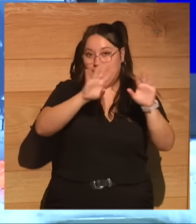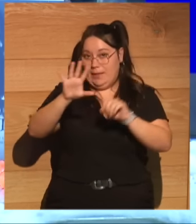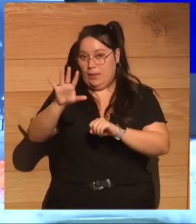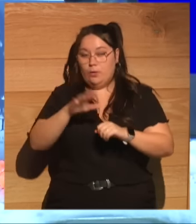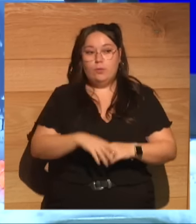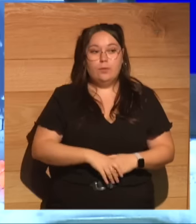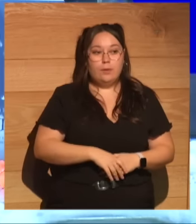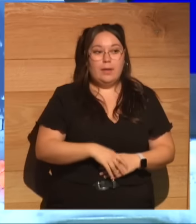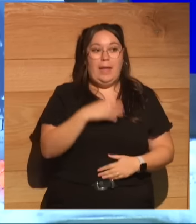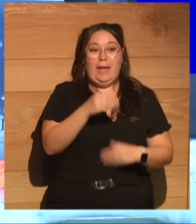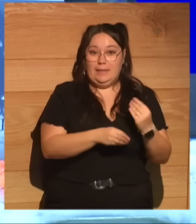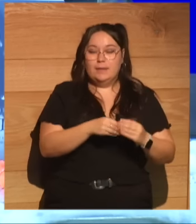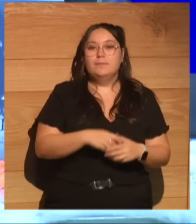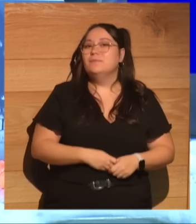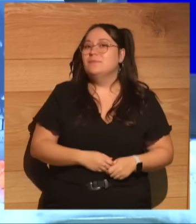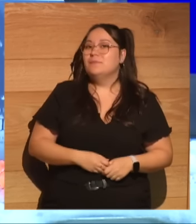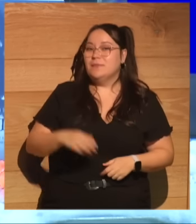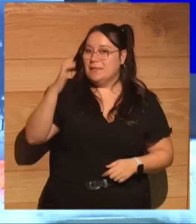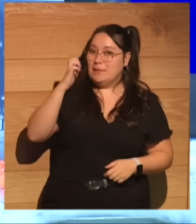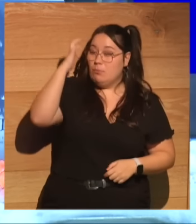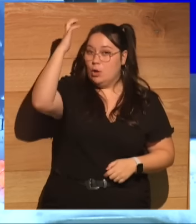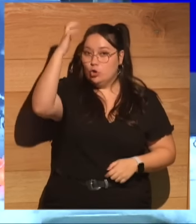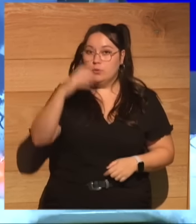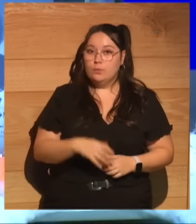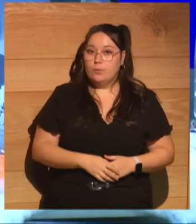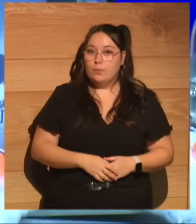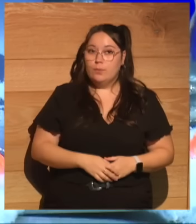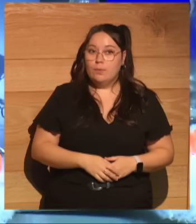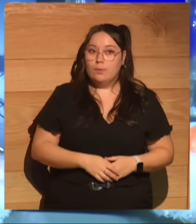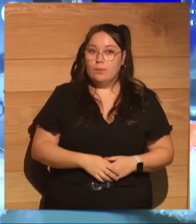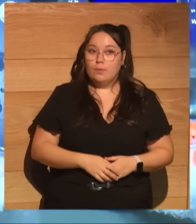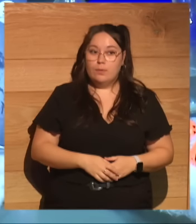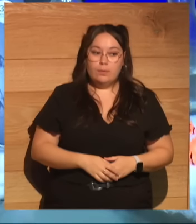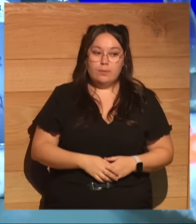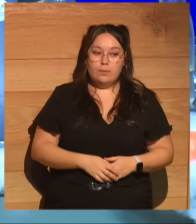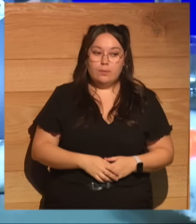1985, hecha, Tim Burton pone